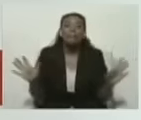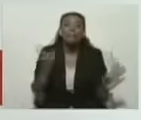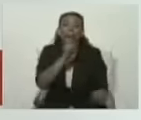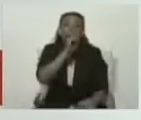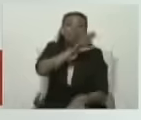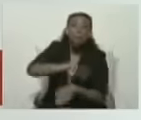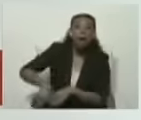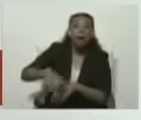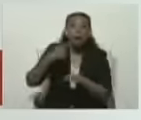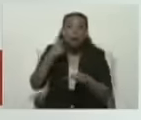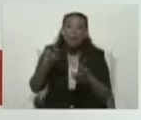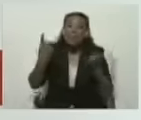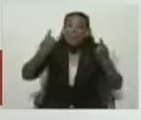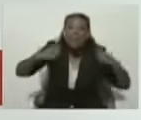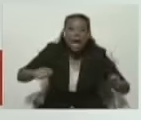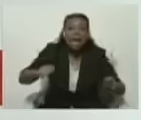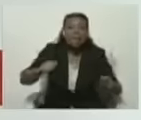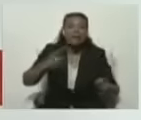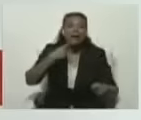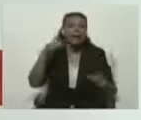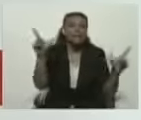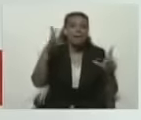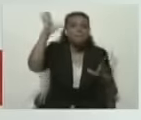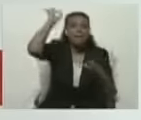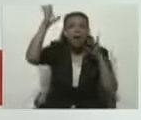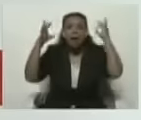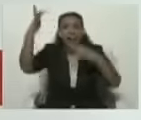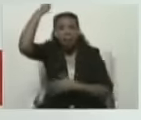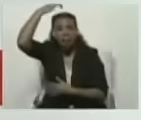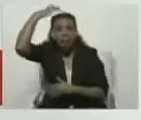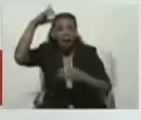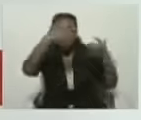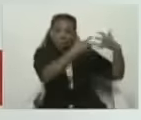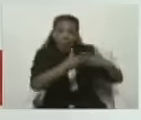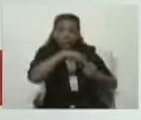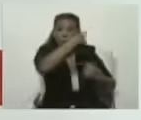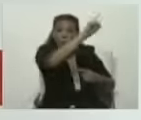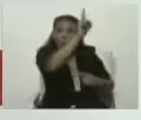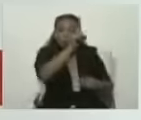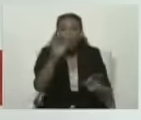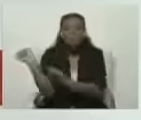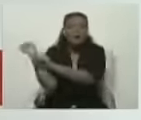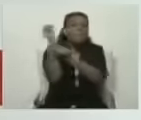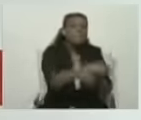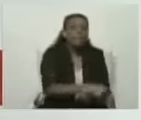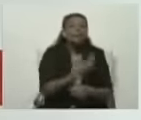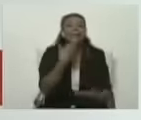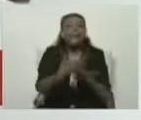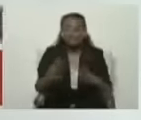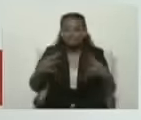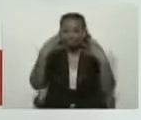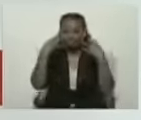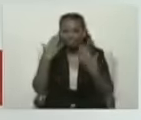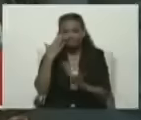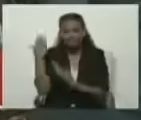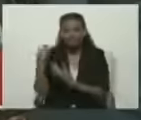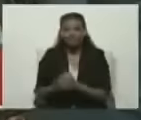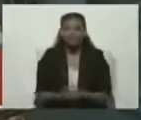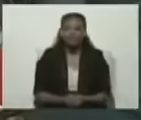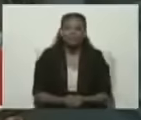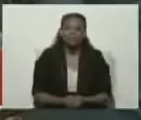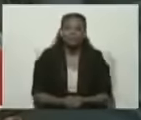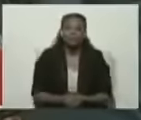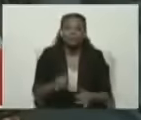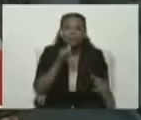mientras más intenten montar patrañas desde el exterior, más los derrotamos. Gracias. Entonces